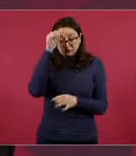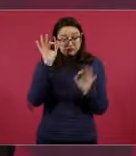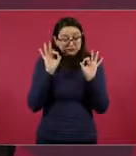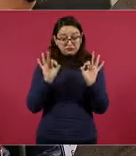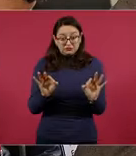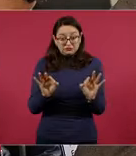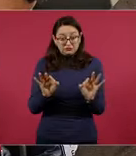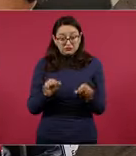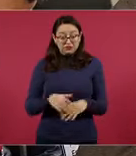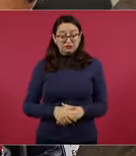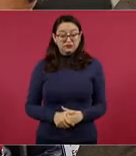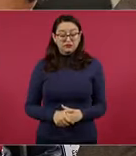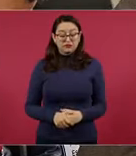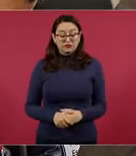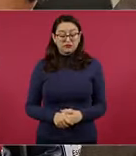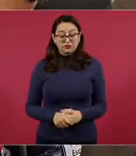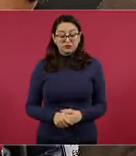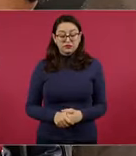Entonces,